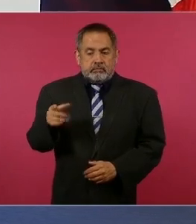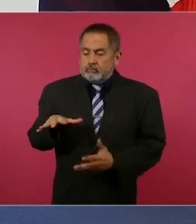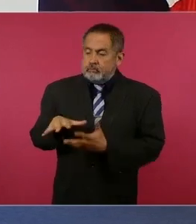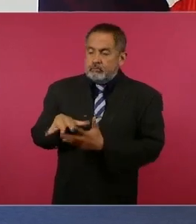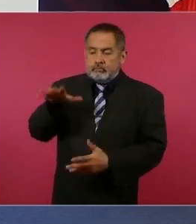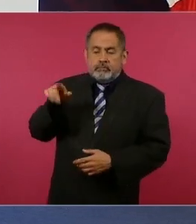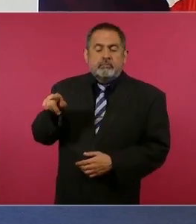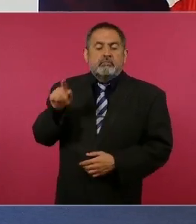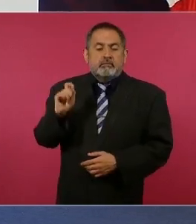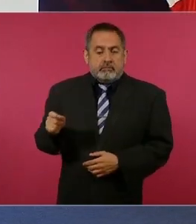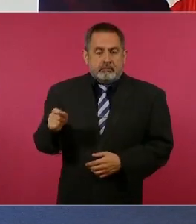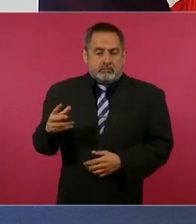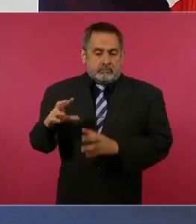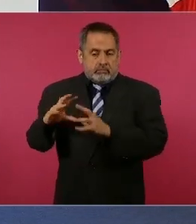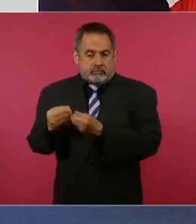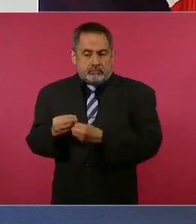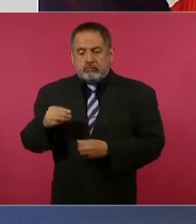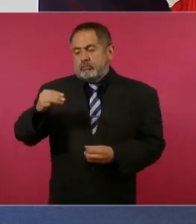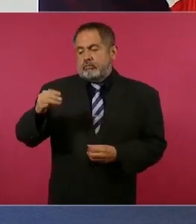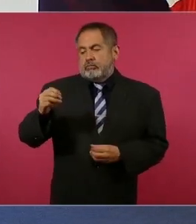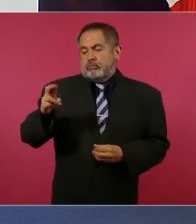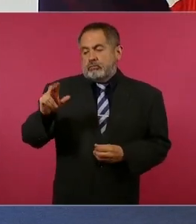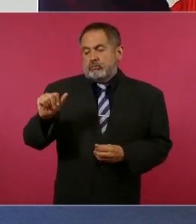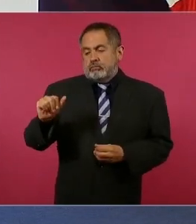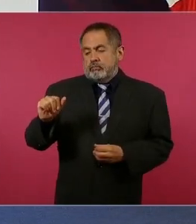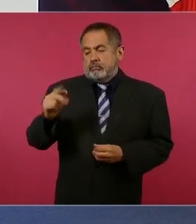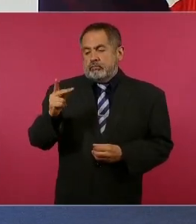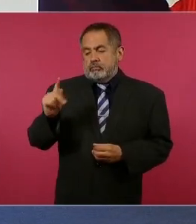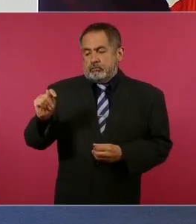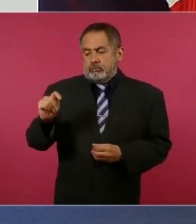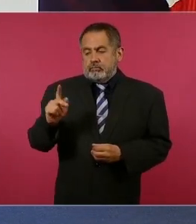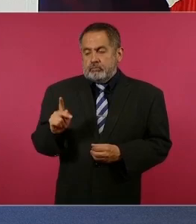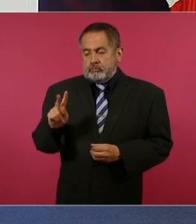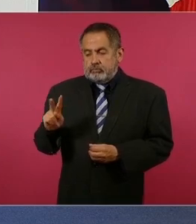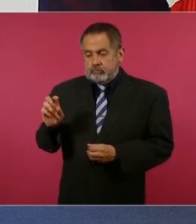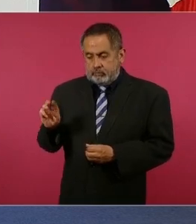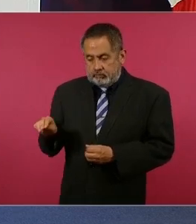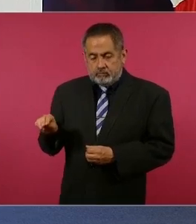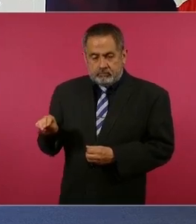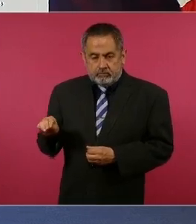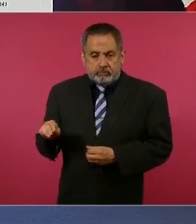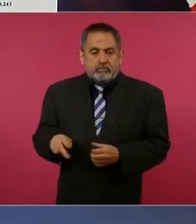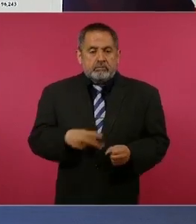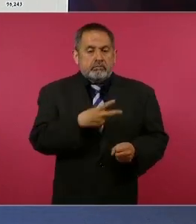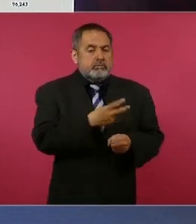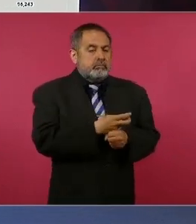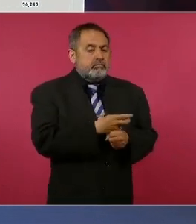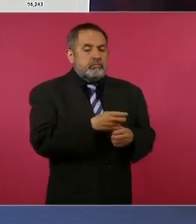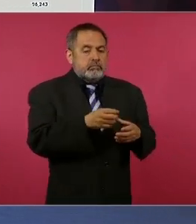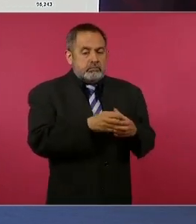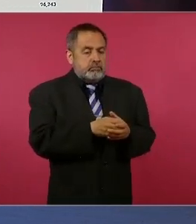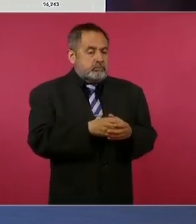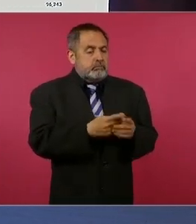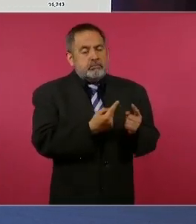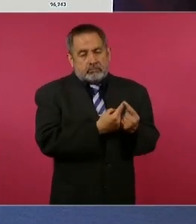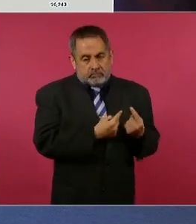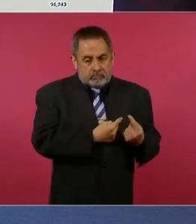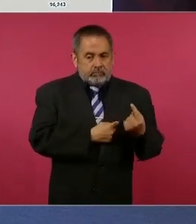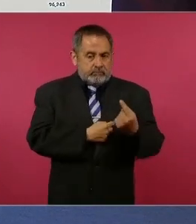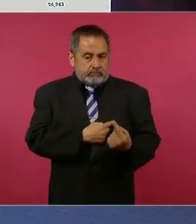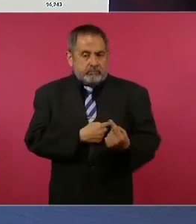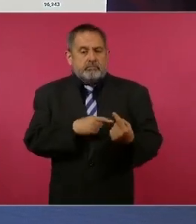mayoría para la coalición Morena, PT Verde, y primera minoría